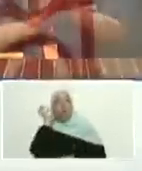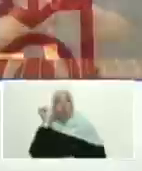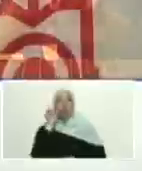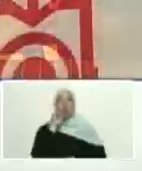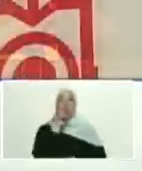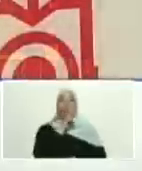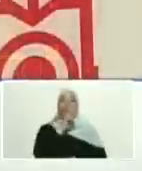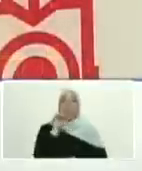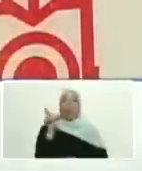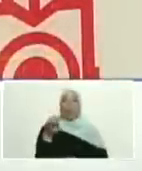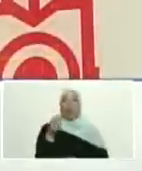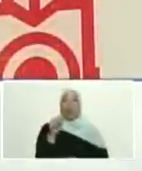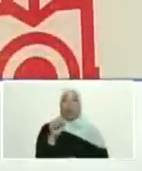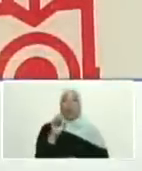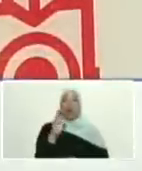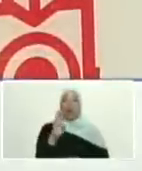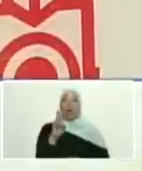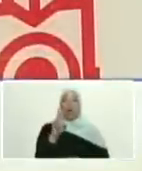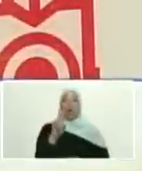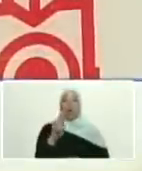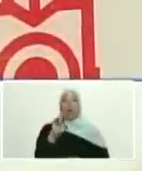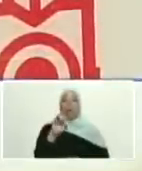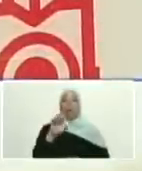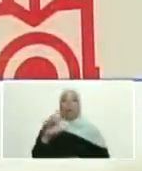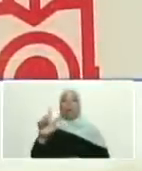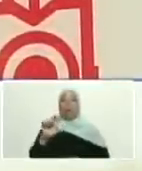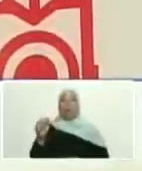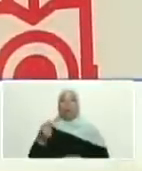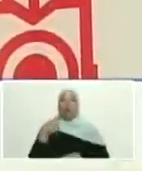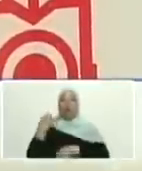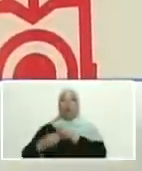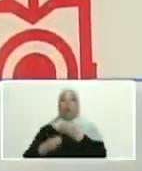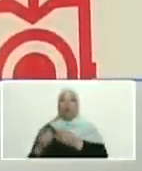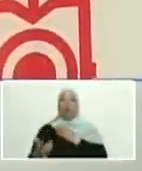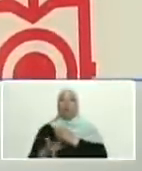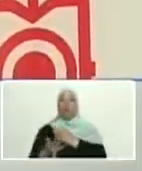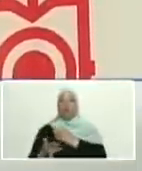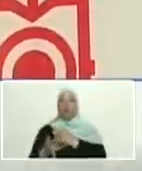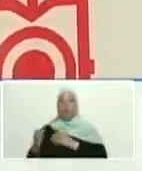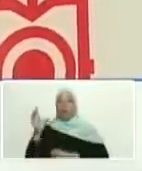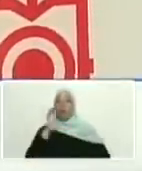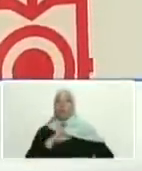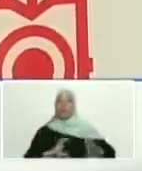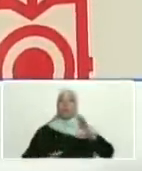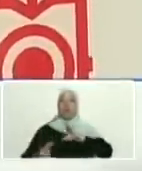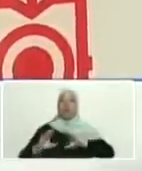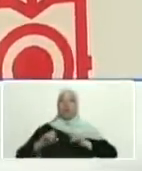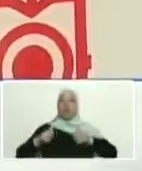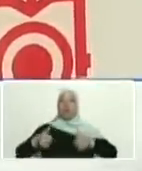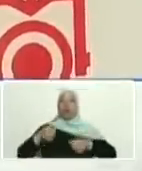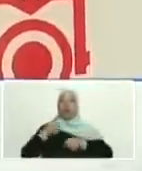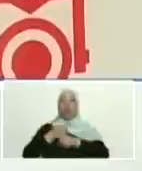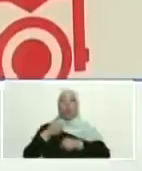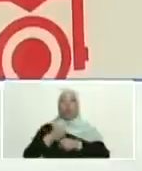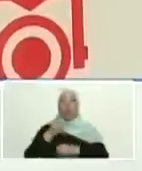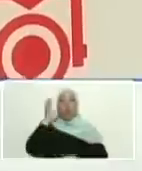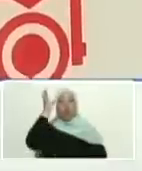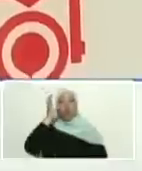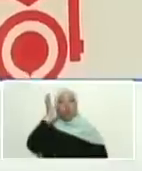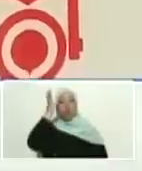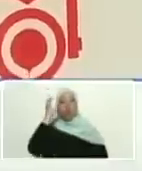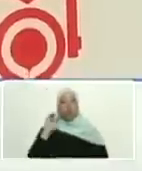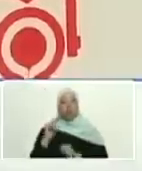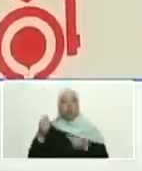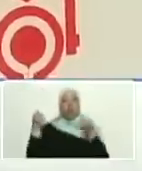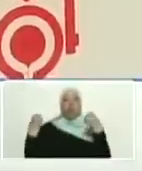cuenta cómo la ciencia y la tecnología surgida del conocimiento práctico, empírico